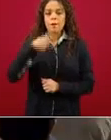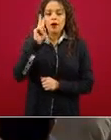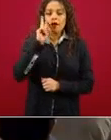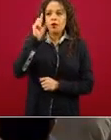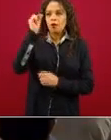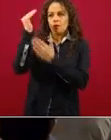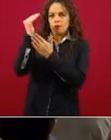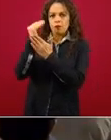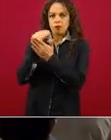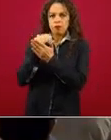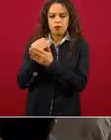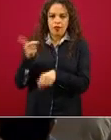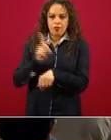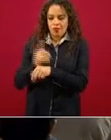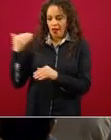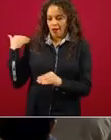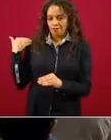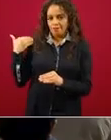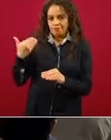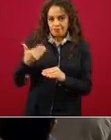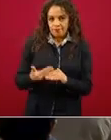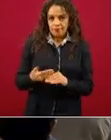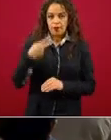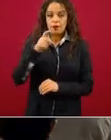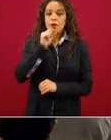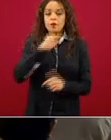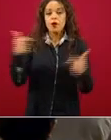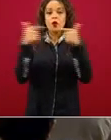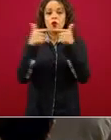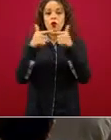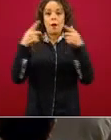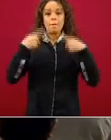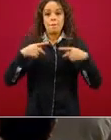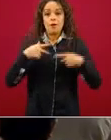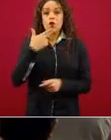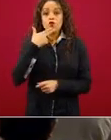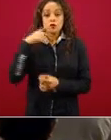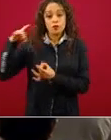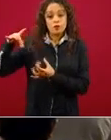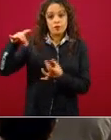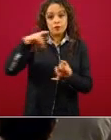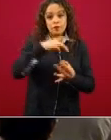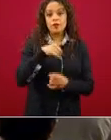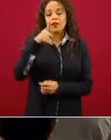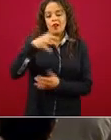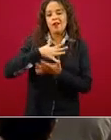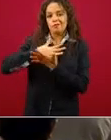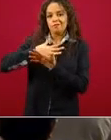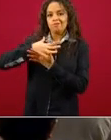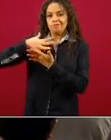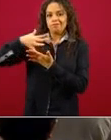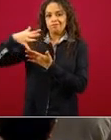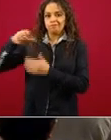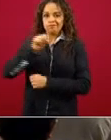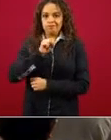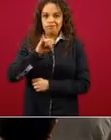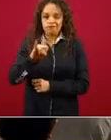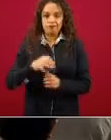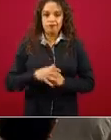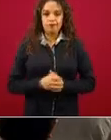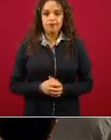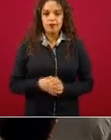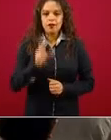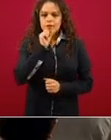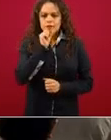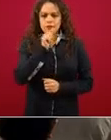en últimos días, y también los usuarios de Google, una tendencia al crecimiento, y también